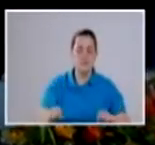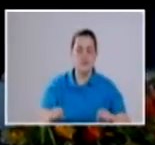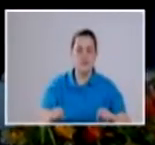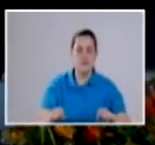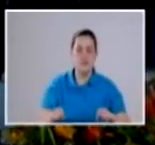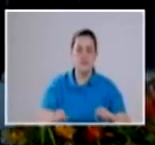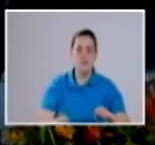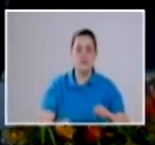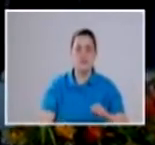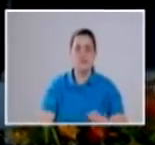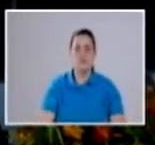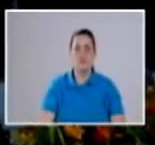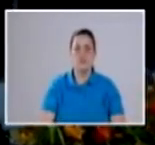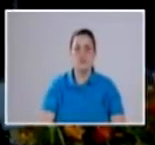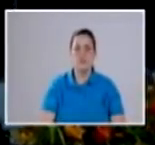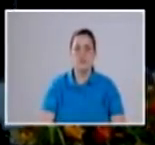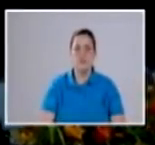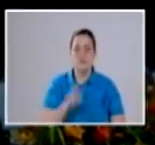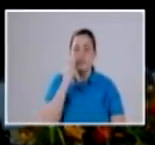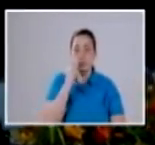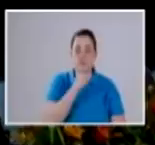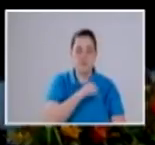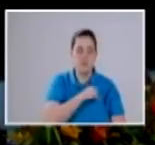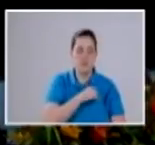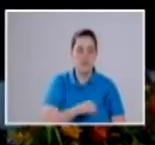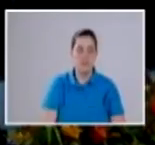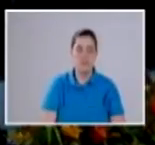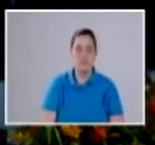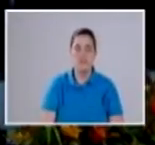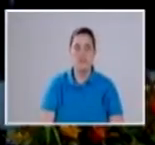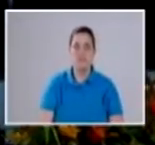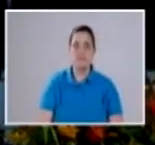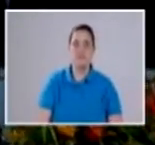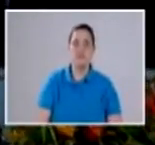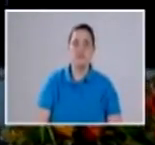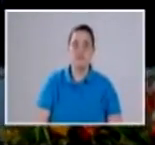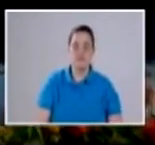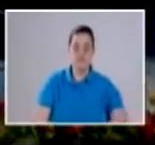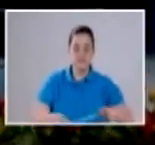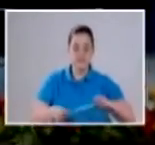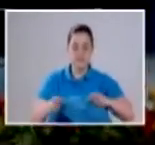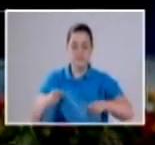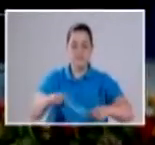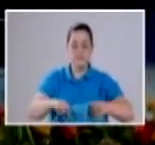la salida. Señor, yo vengo pidiéndote hoy por cada uno de mis hermanos que están acá,